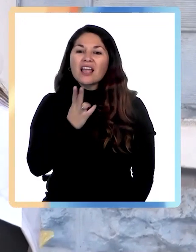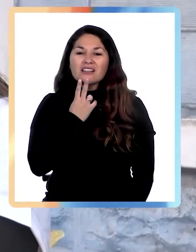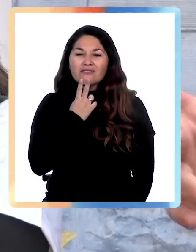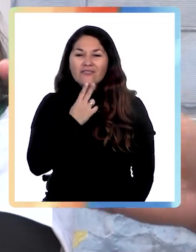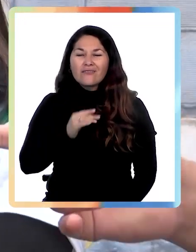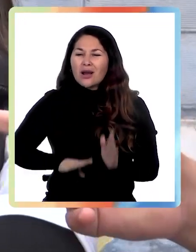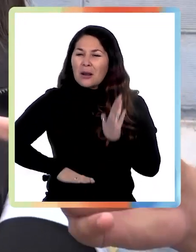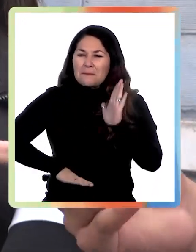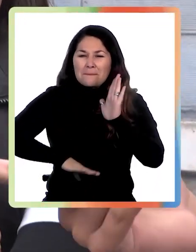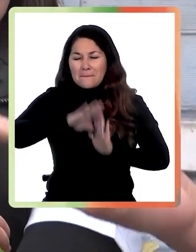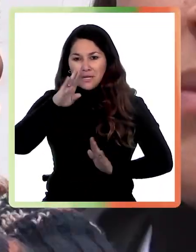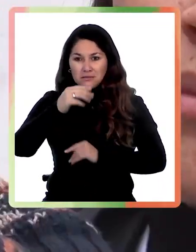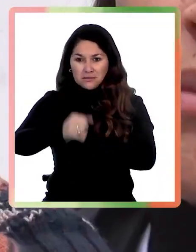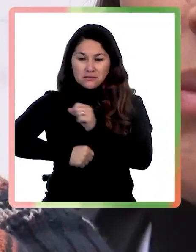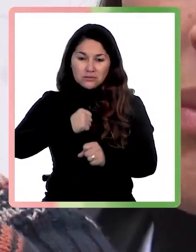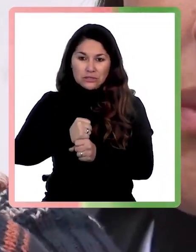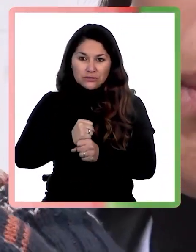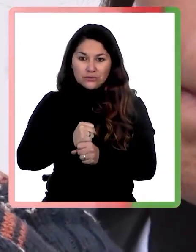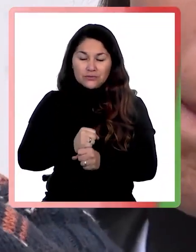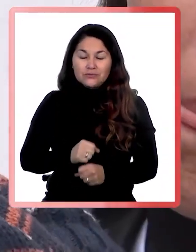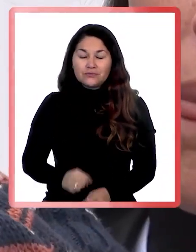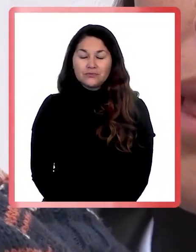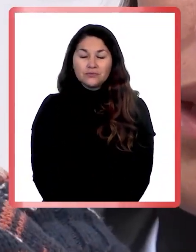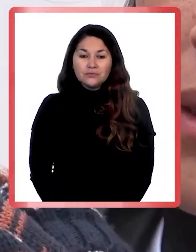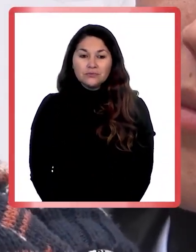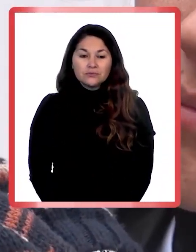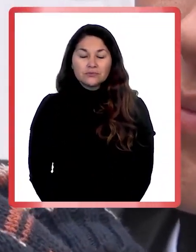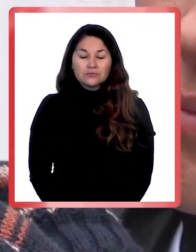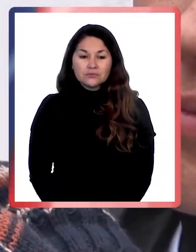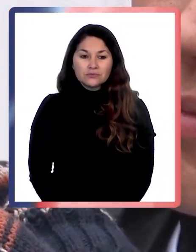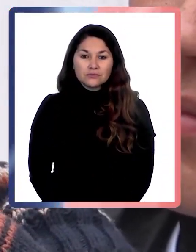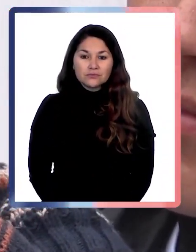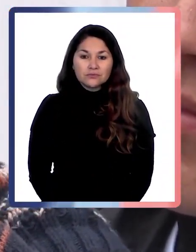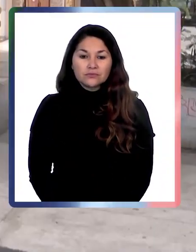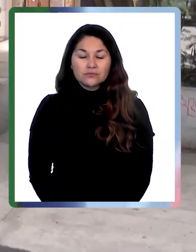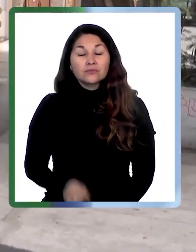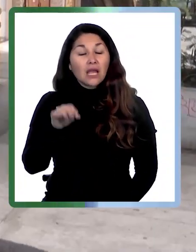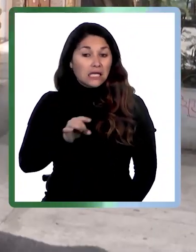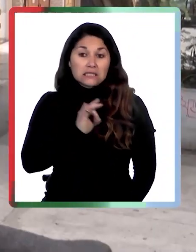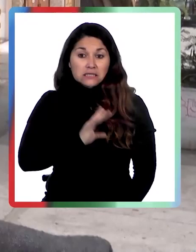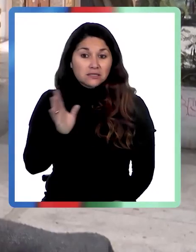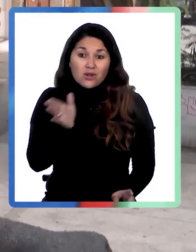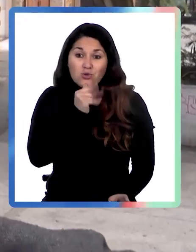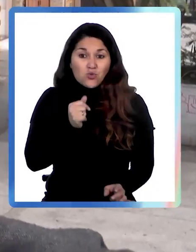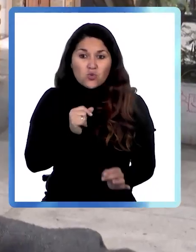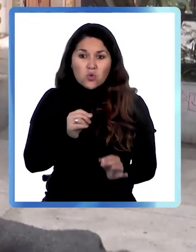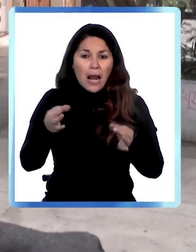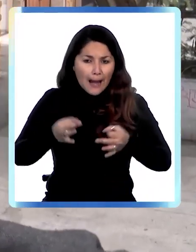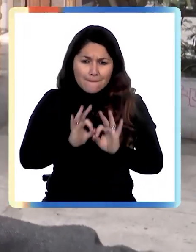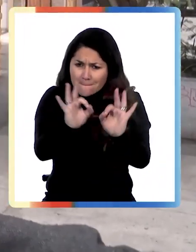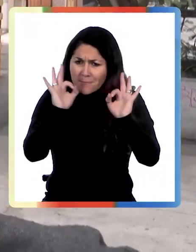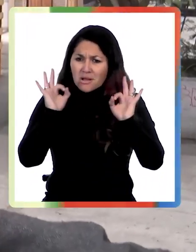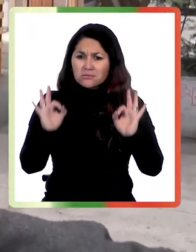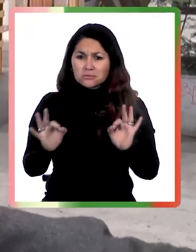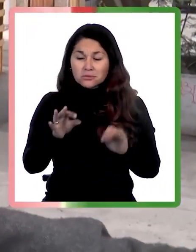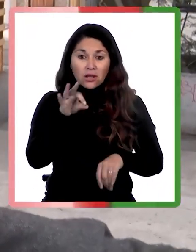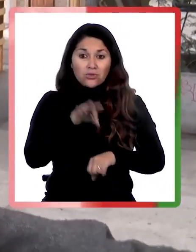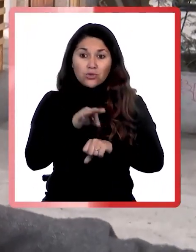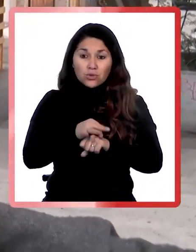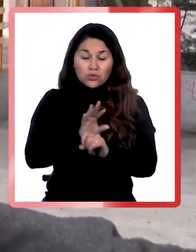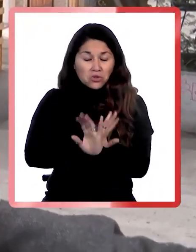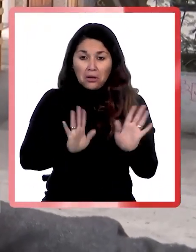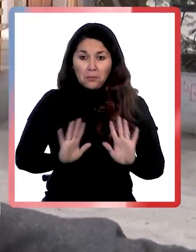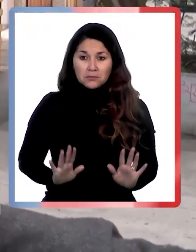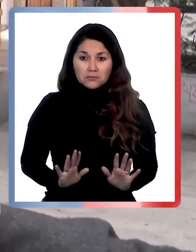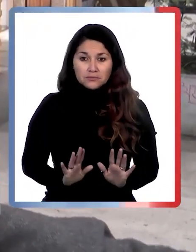Dante han debido enfrentarse a conocimiento médico por esta enfermedad claro o sea acá en chile no hay ningún especialista en